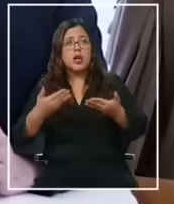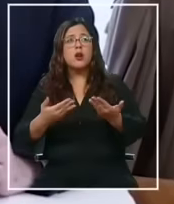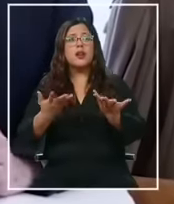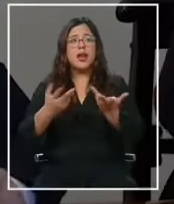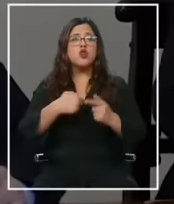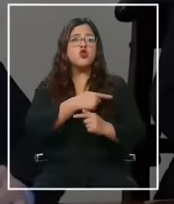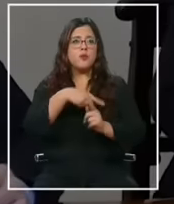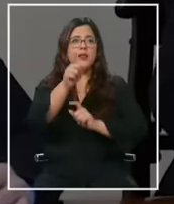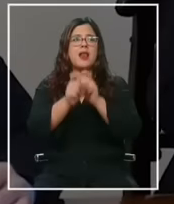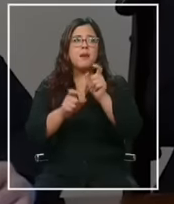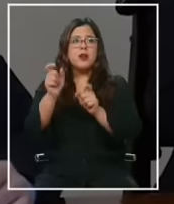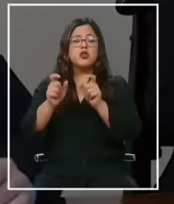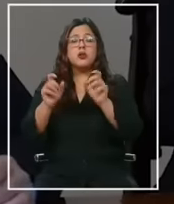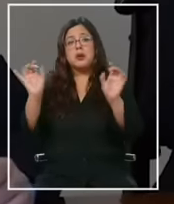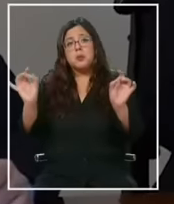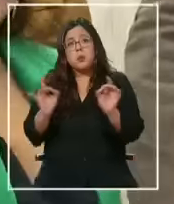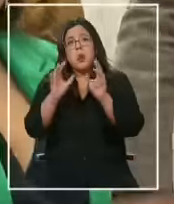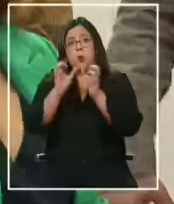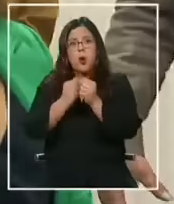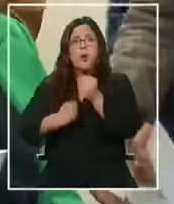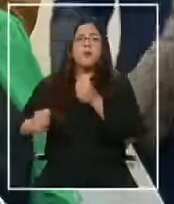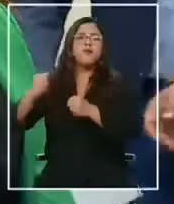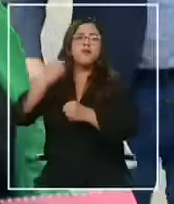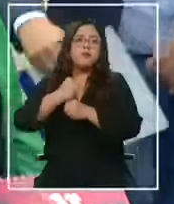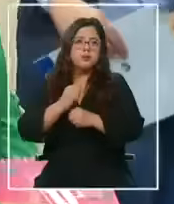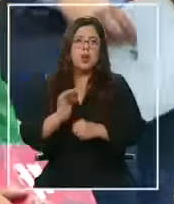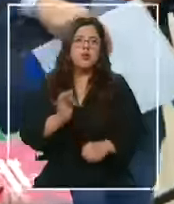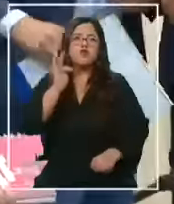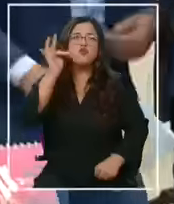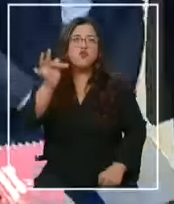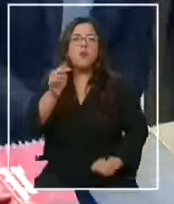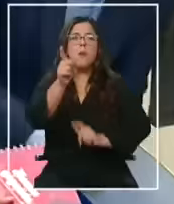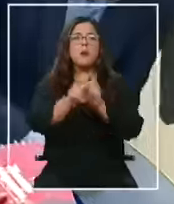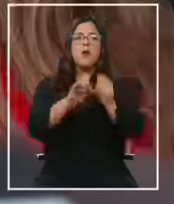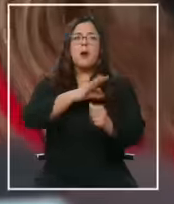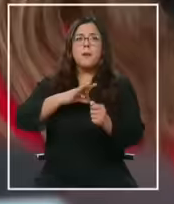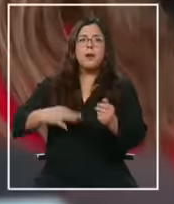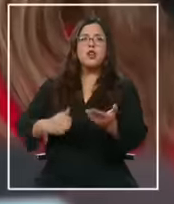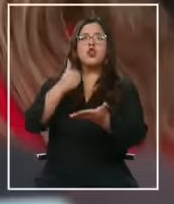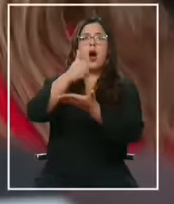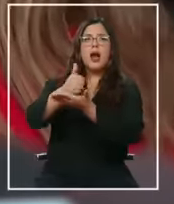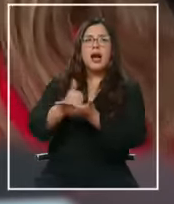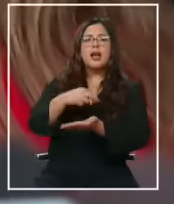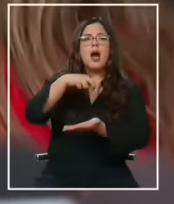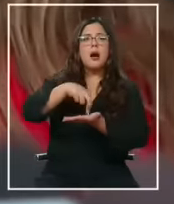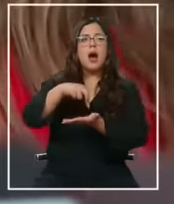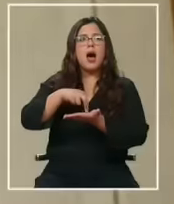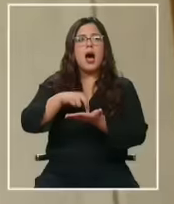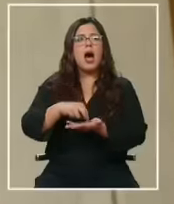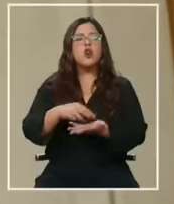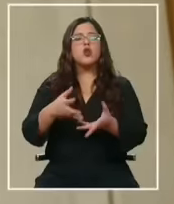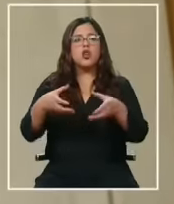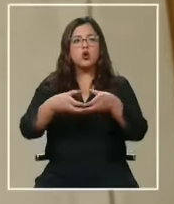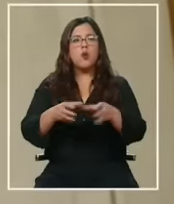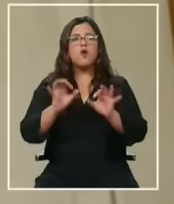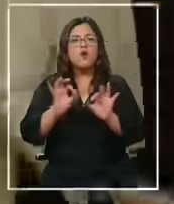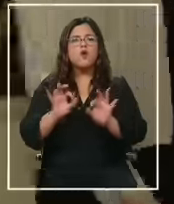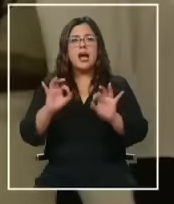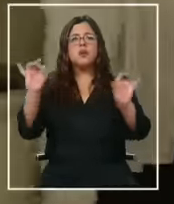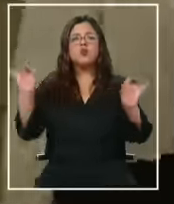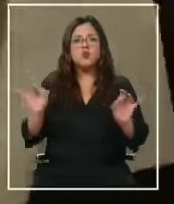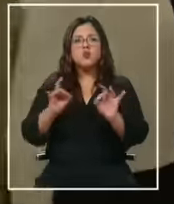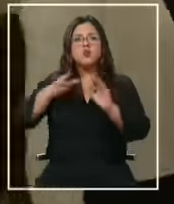son los nombres que a su juicio podrían sucederlo en el cargo. Ministros, alcaldes y parlamentarios oficialistas que vislumbra como cartas